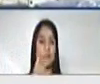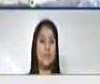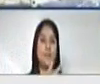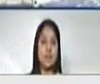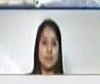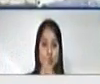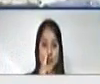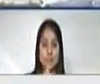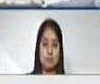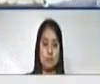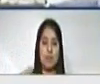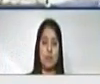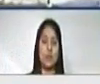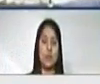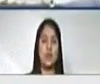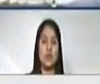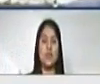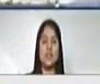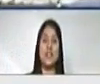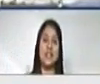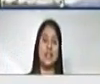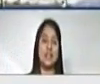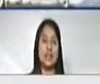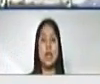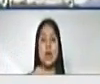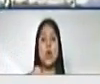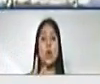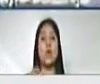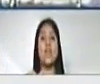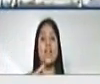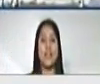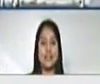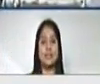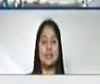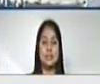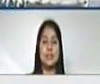para que sean muchos guatemaltecos vacunados con estas dosis. Otro dato.